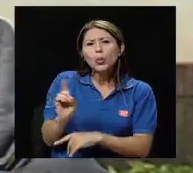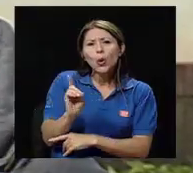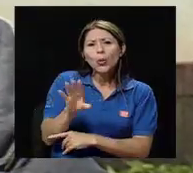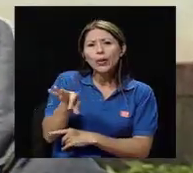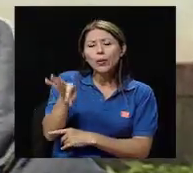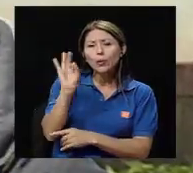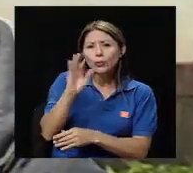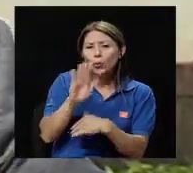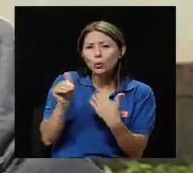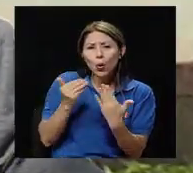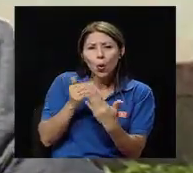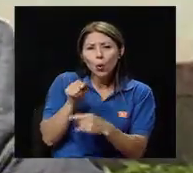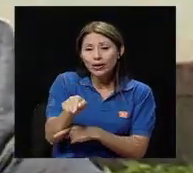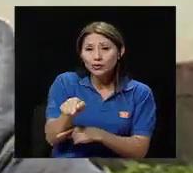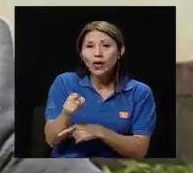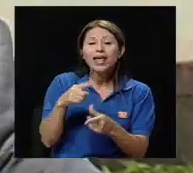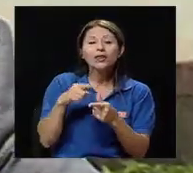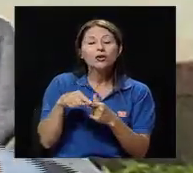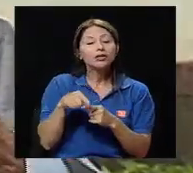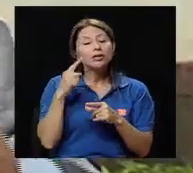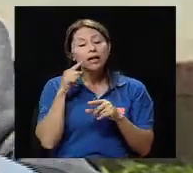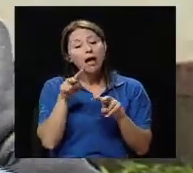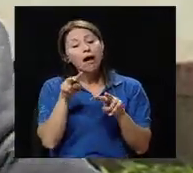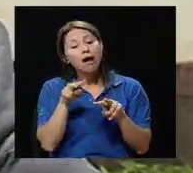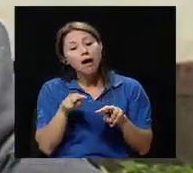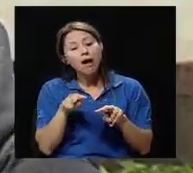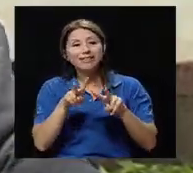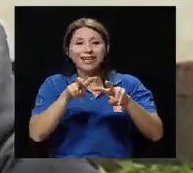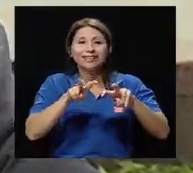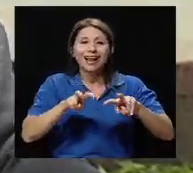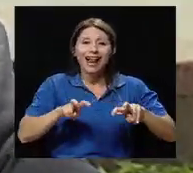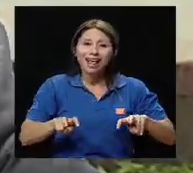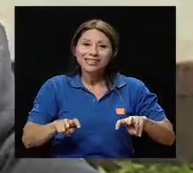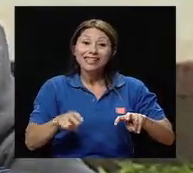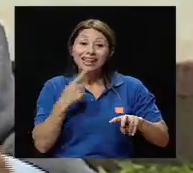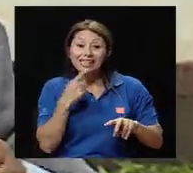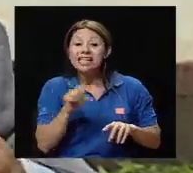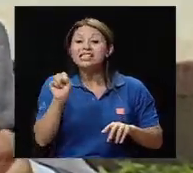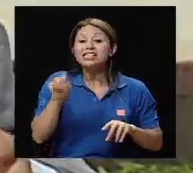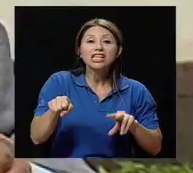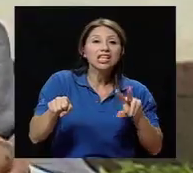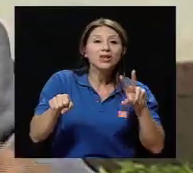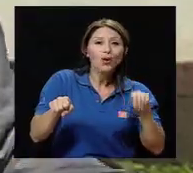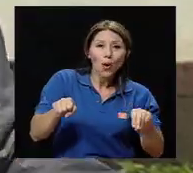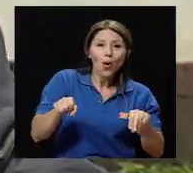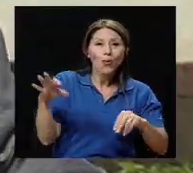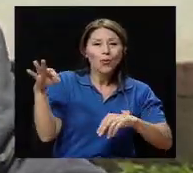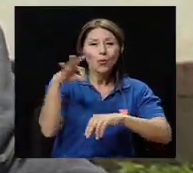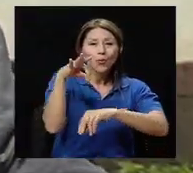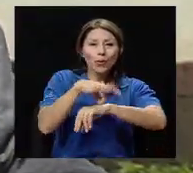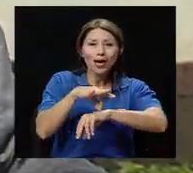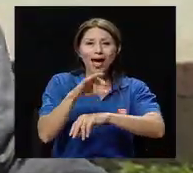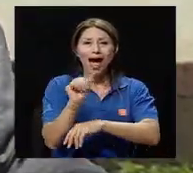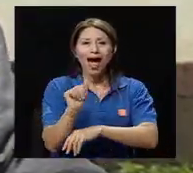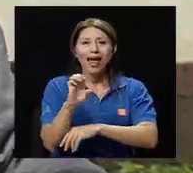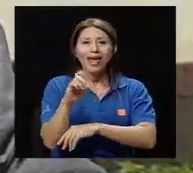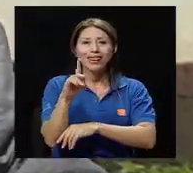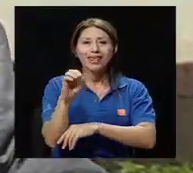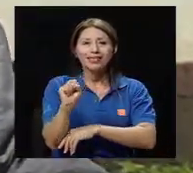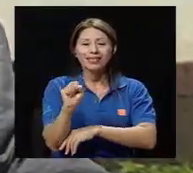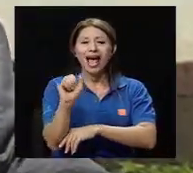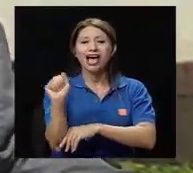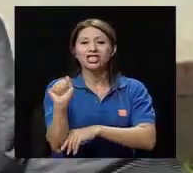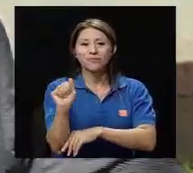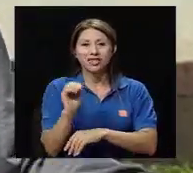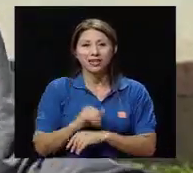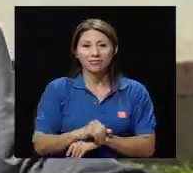se hace el análisis y se dice si es o no Aedes aegypti. ¿Qué pasa si yo encuentro 5, 7,